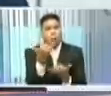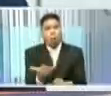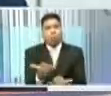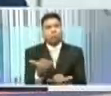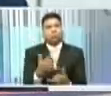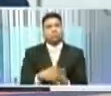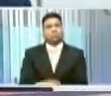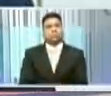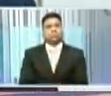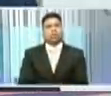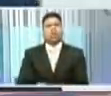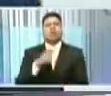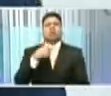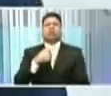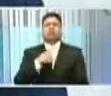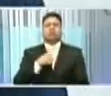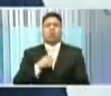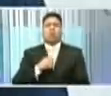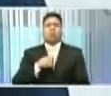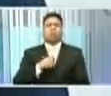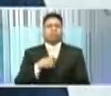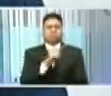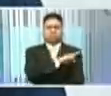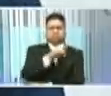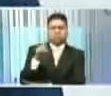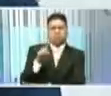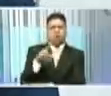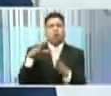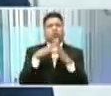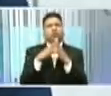Yo condeno la violencia en todas sus formas.